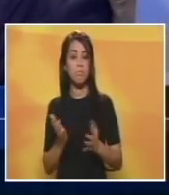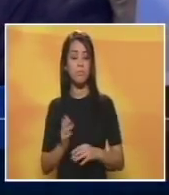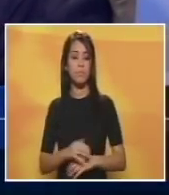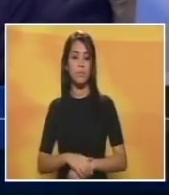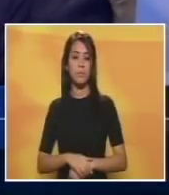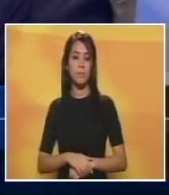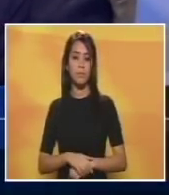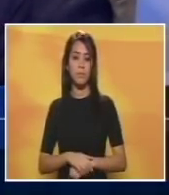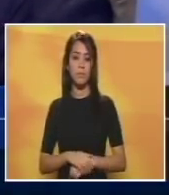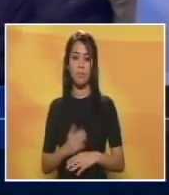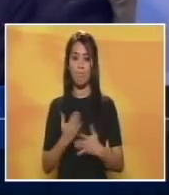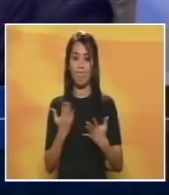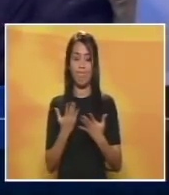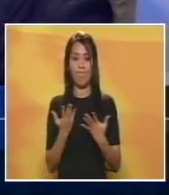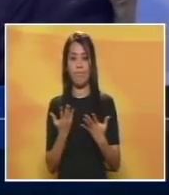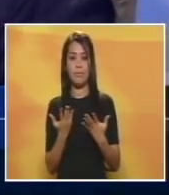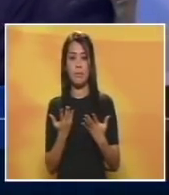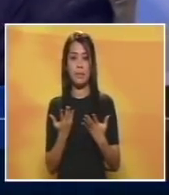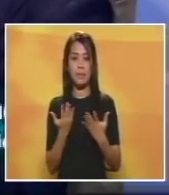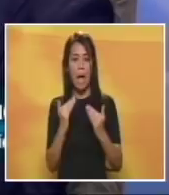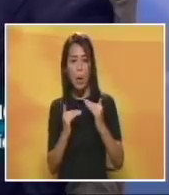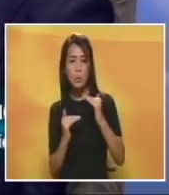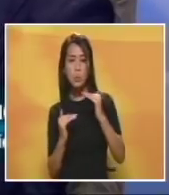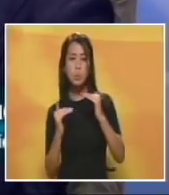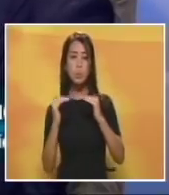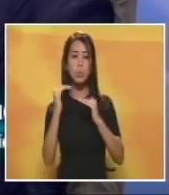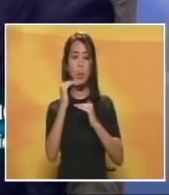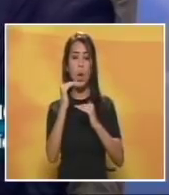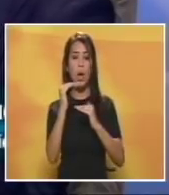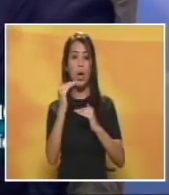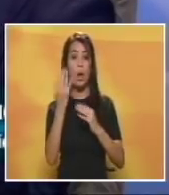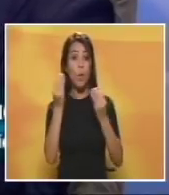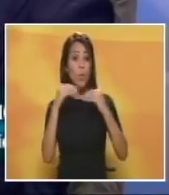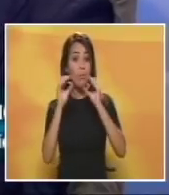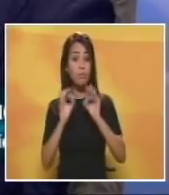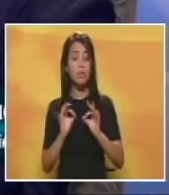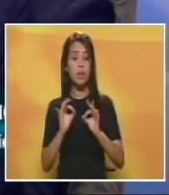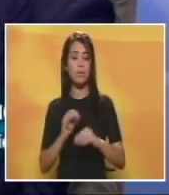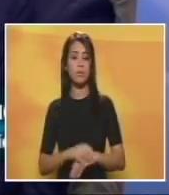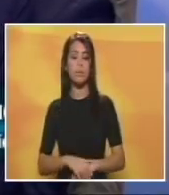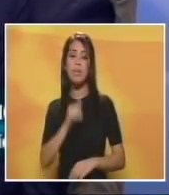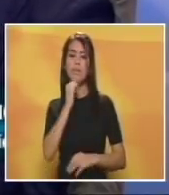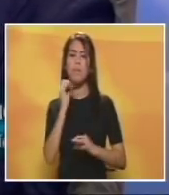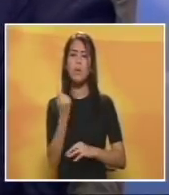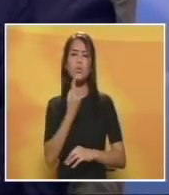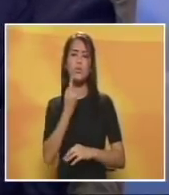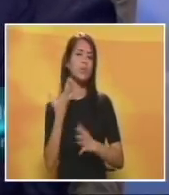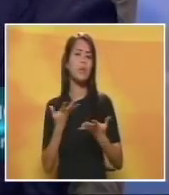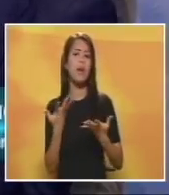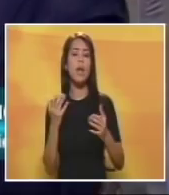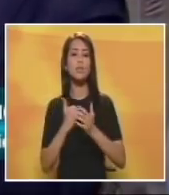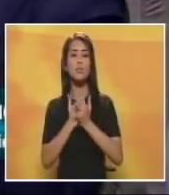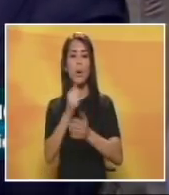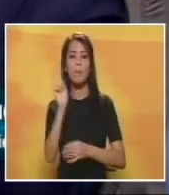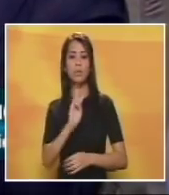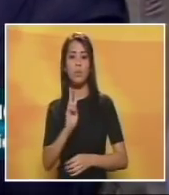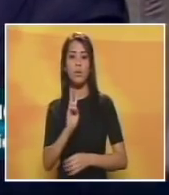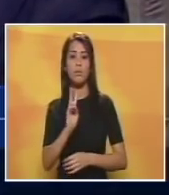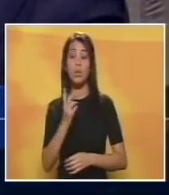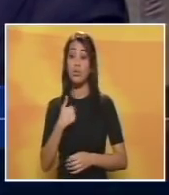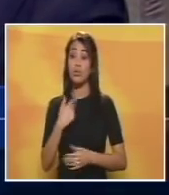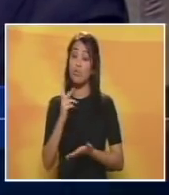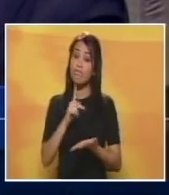prácticamente llegando a la cima. Destacó que su única intención es ayudar a Venezuela. Vengo a